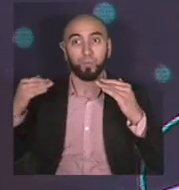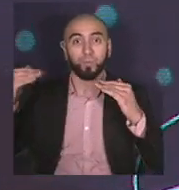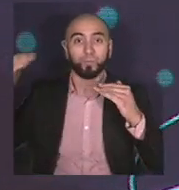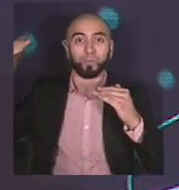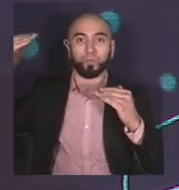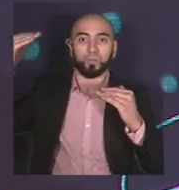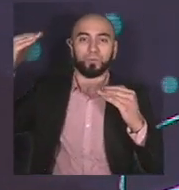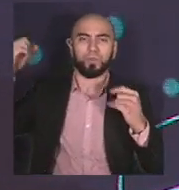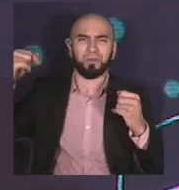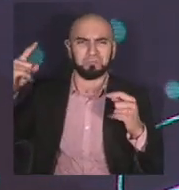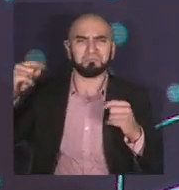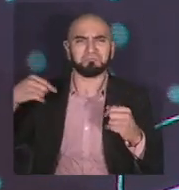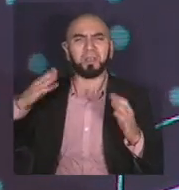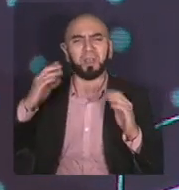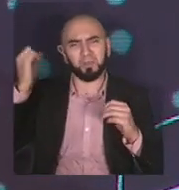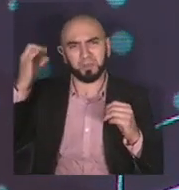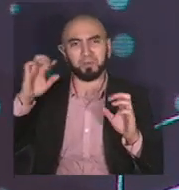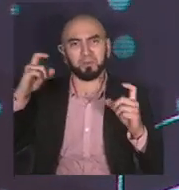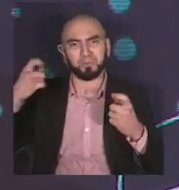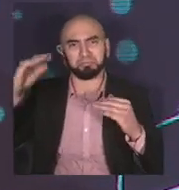En tareas académicas,